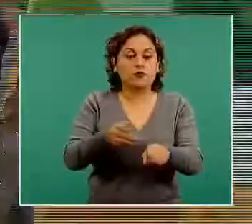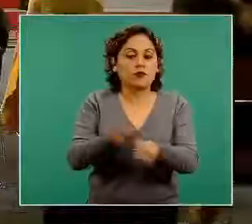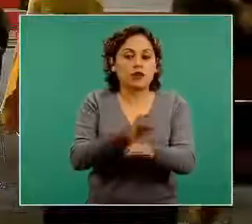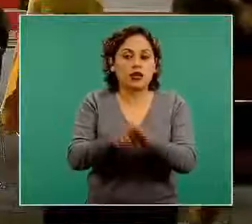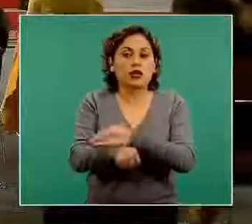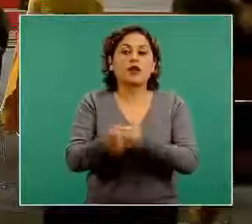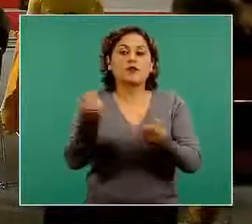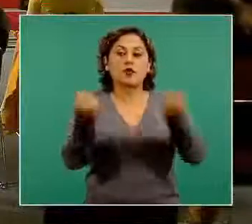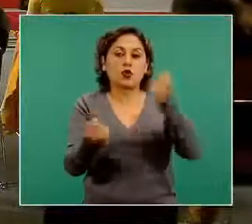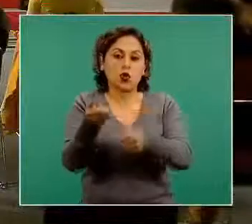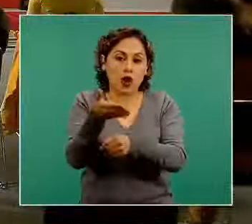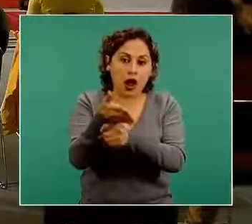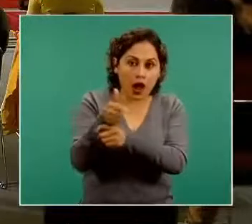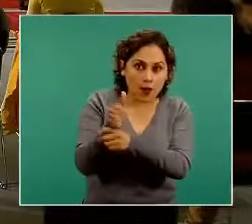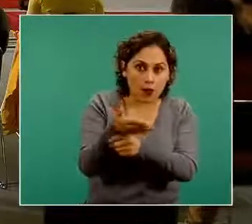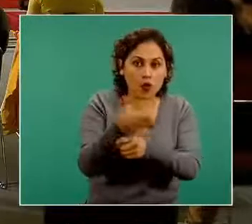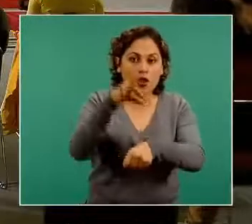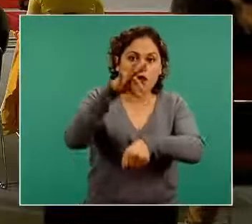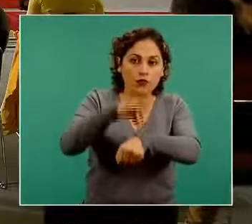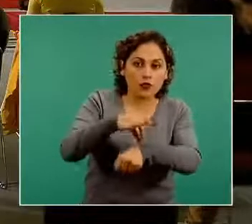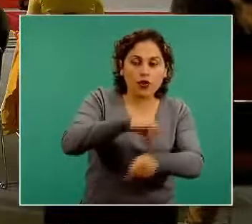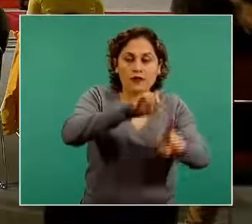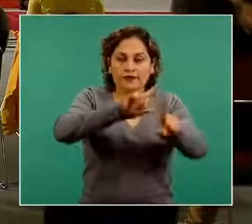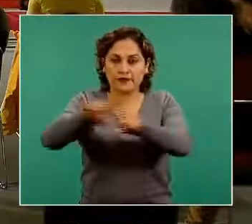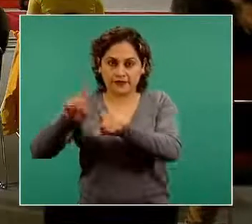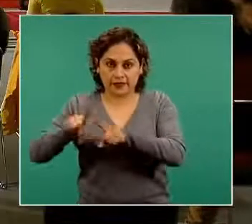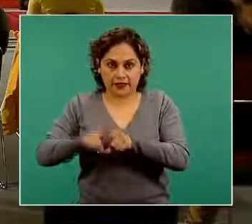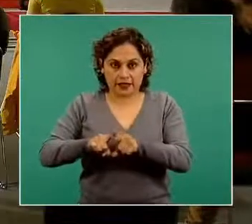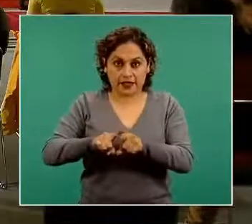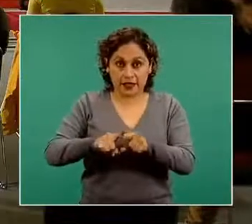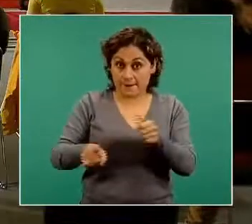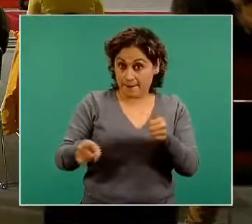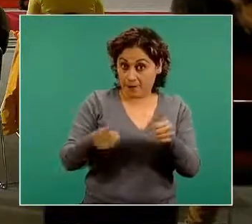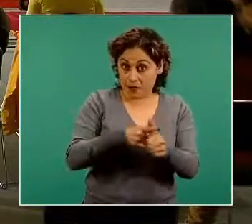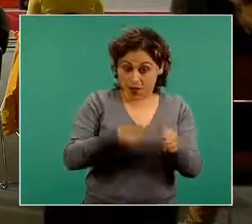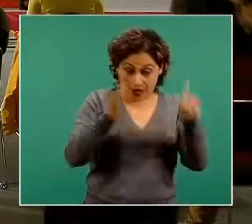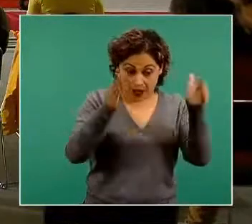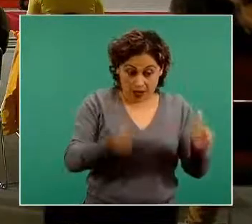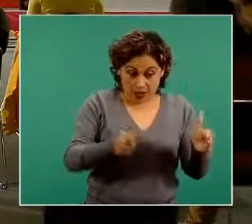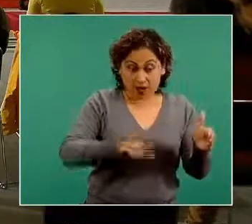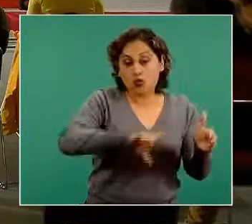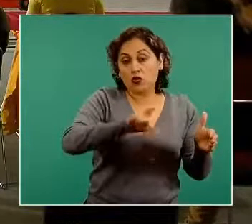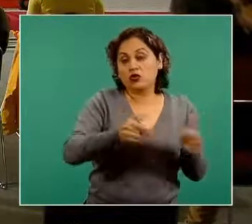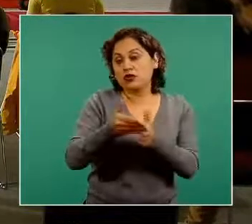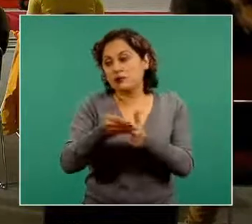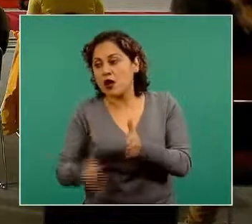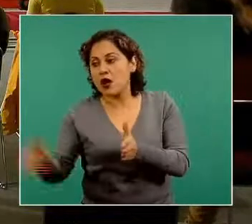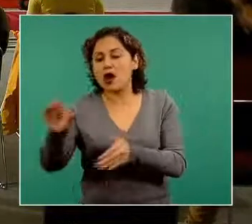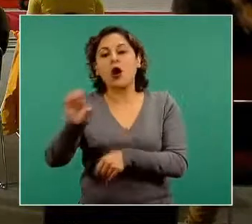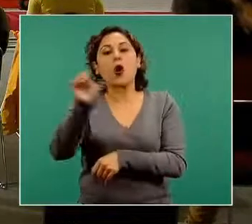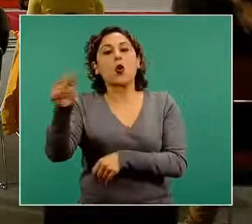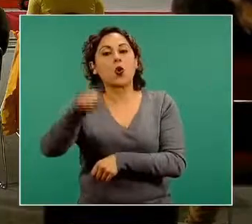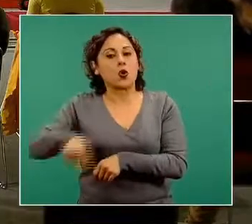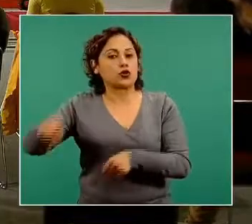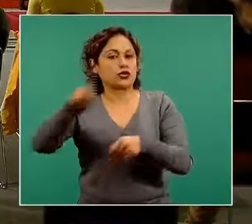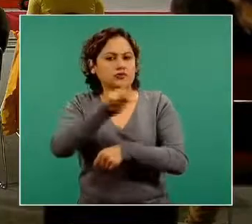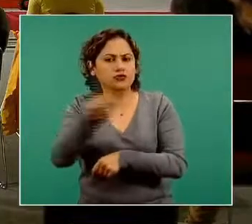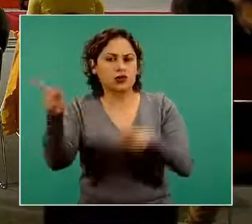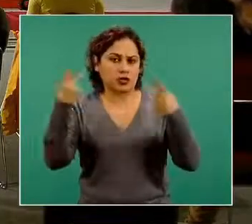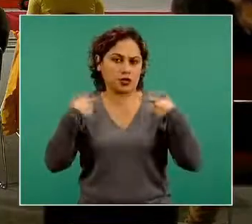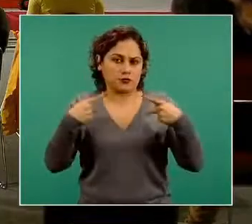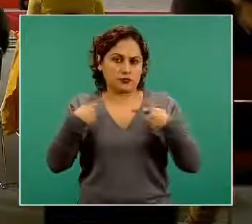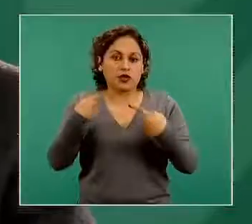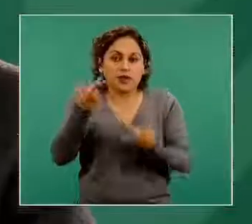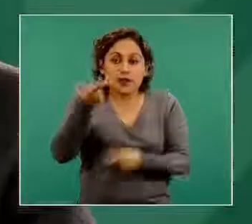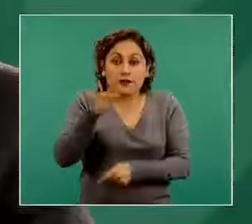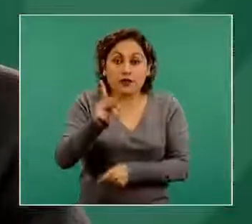etcétera. De cualquier manera, todas las demás personas serán consideradas, pero no se ha establecido un calendario específico